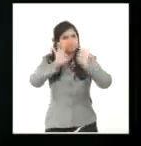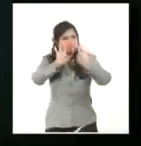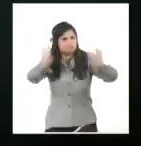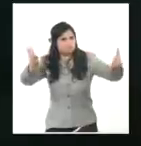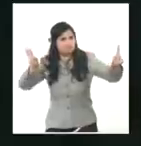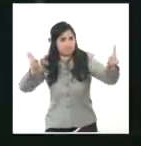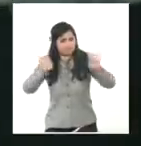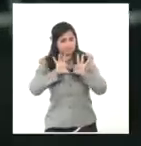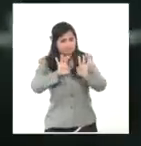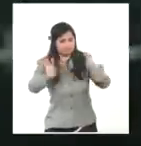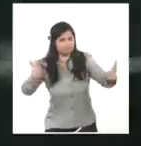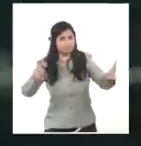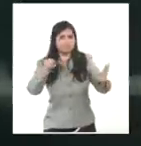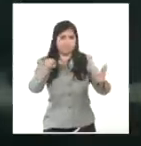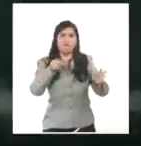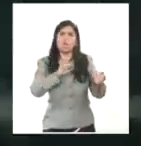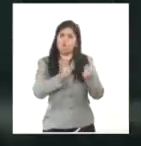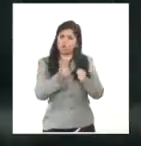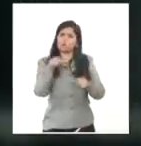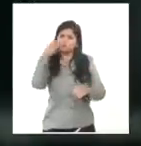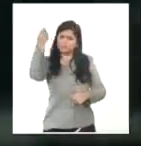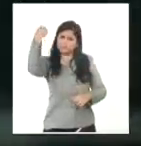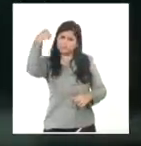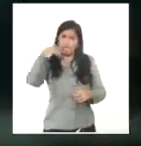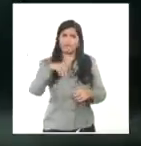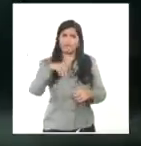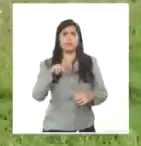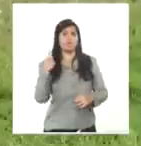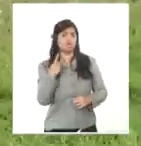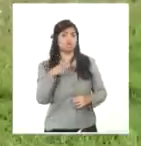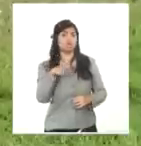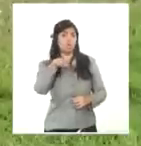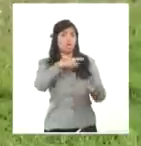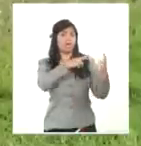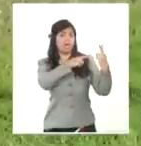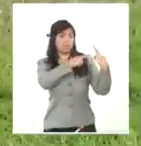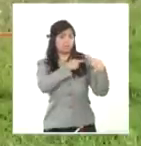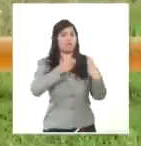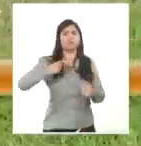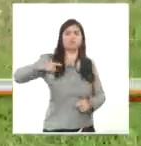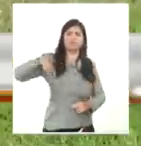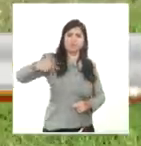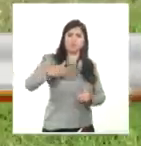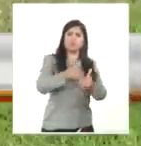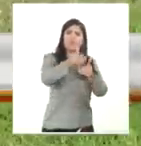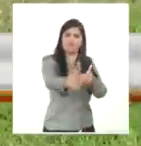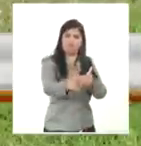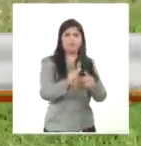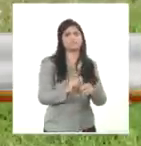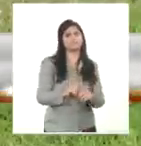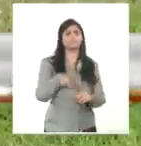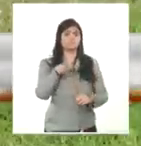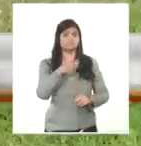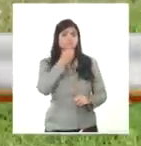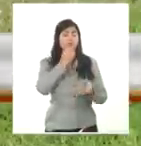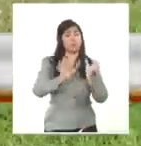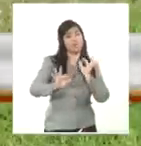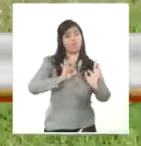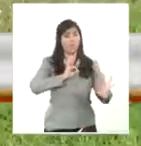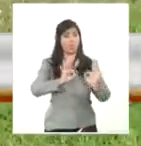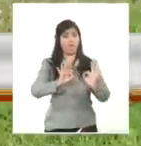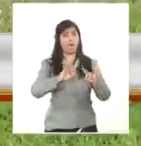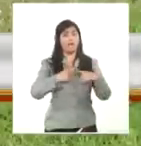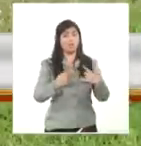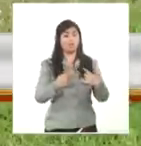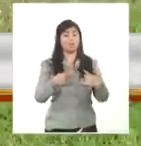de guardia de los compañeros todos los días. Y se dejan trancados en un lugar donde ellos realmente puedan cuidarlo, porque si se quedan en el